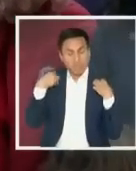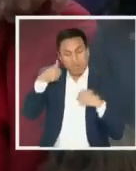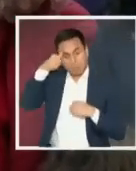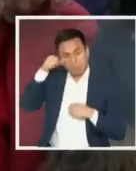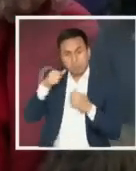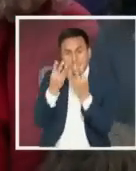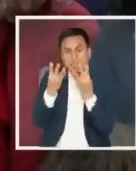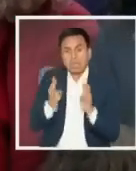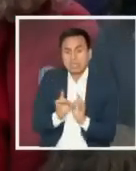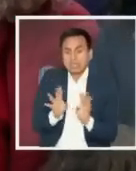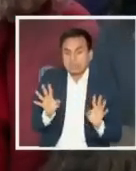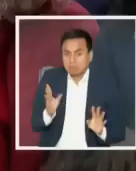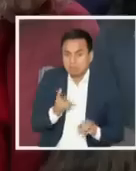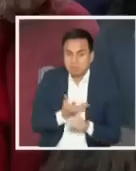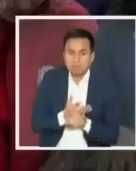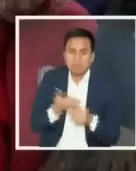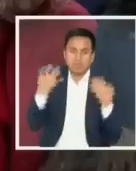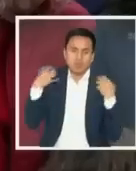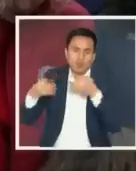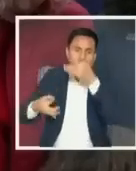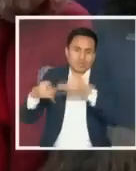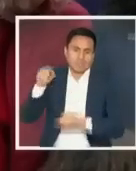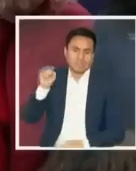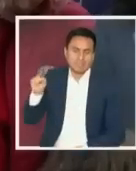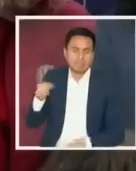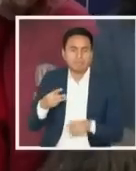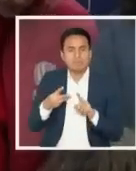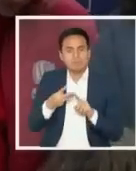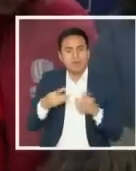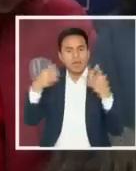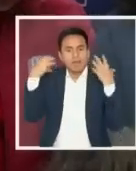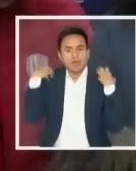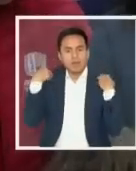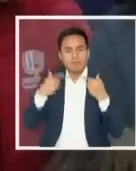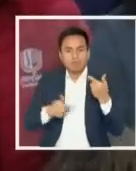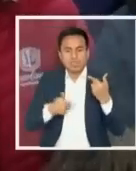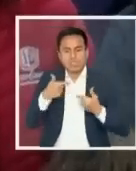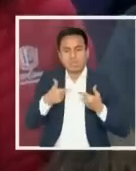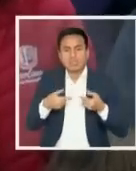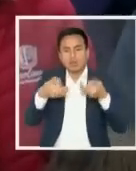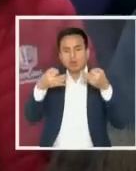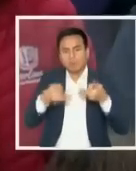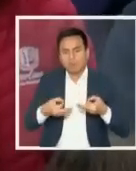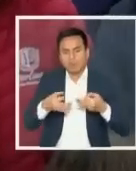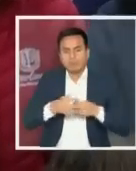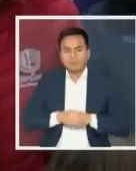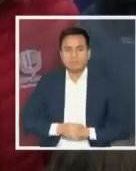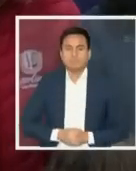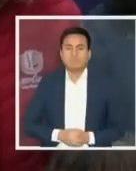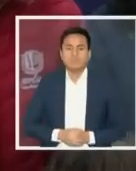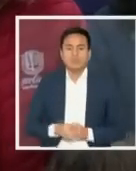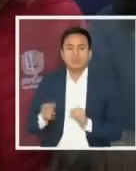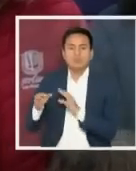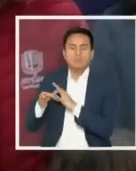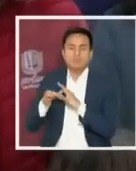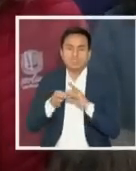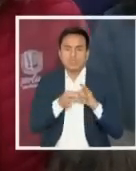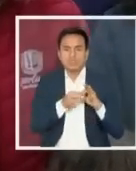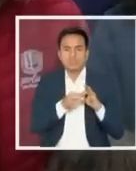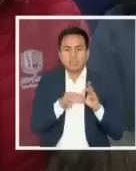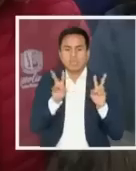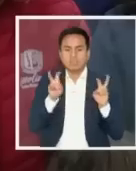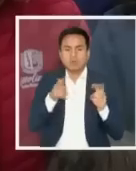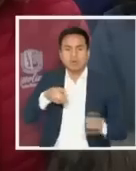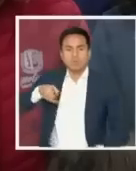cerrar por fuera, dejar. ¿Por qué lo digo? Porque esto ya escala a un nivel muy grave y delicado, por el cual algunos